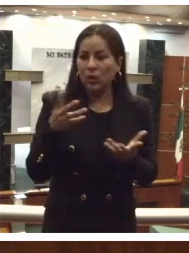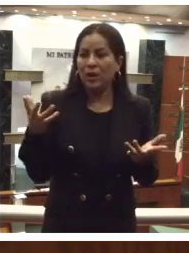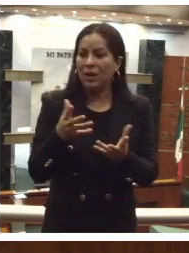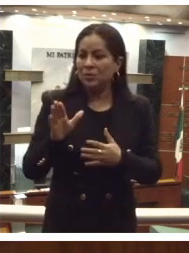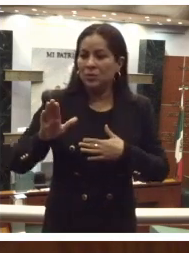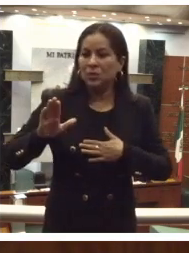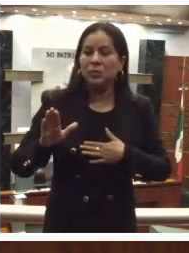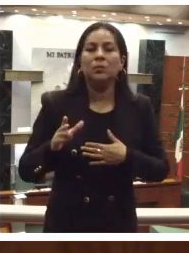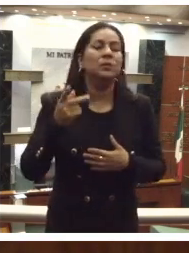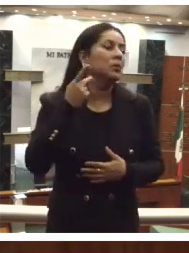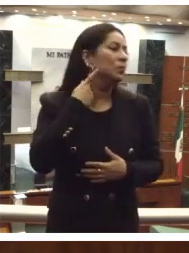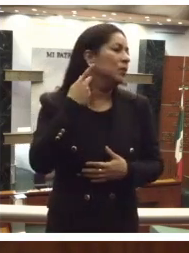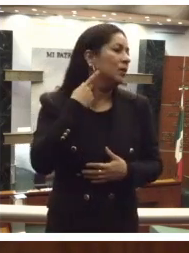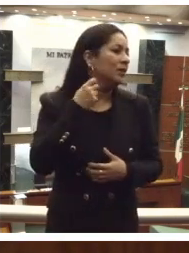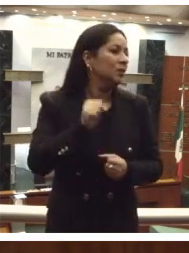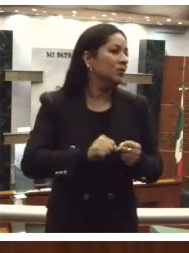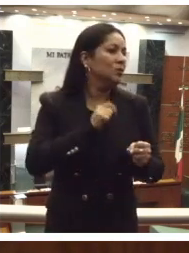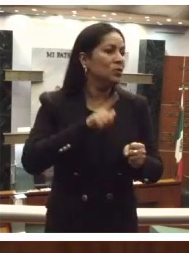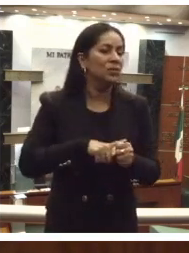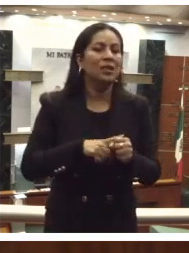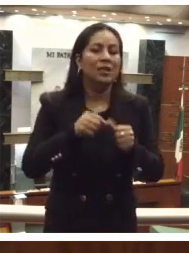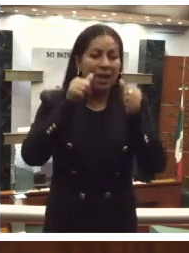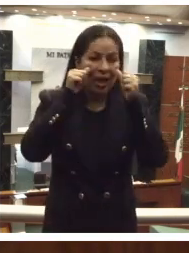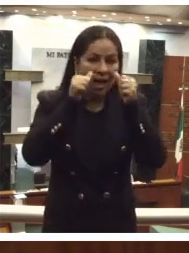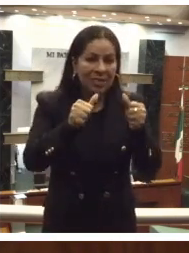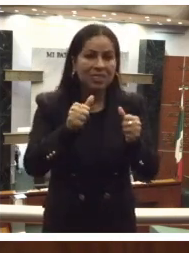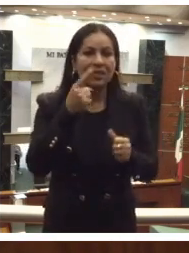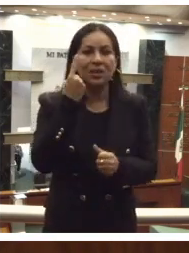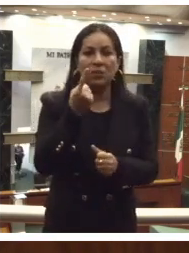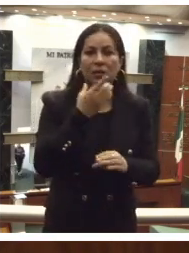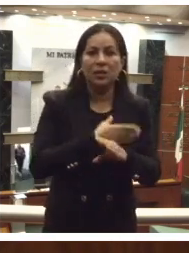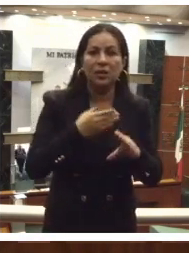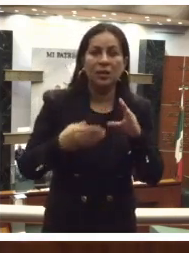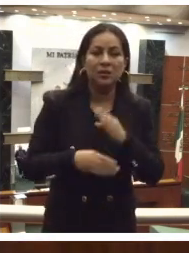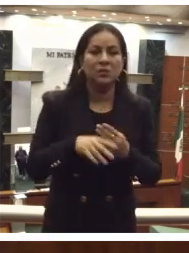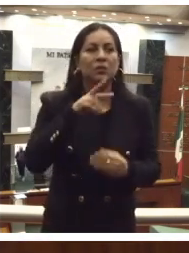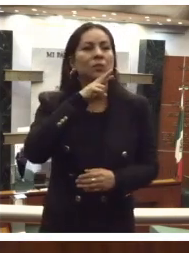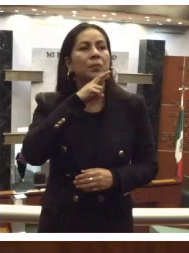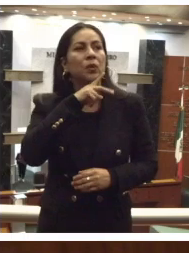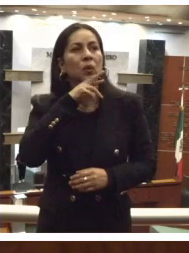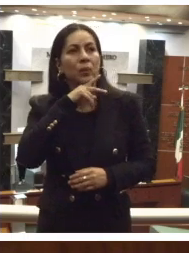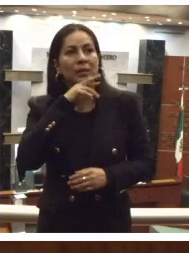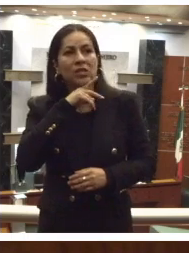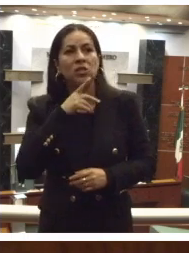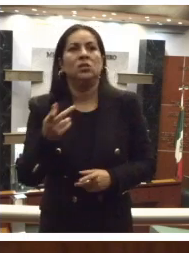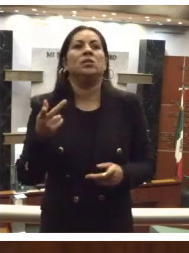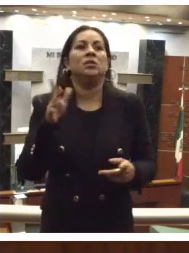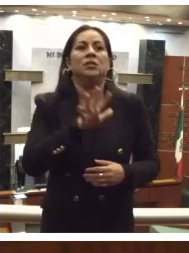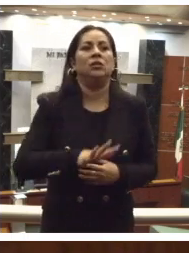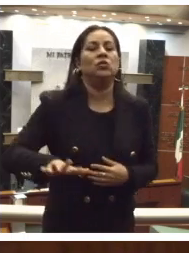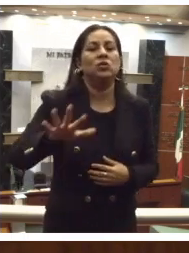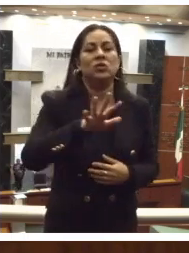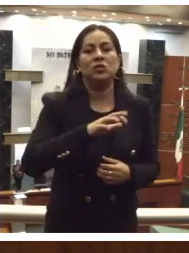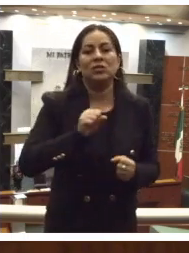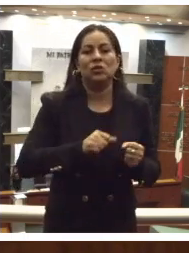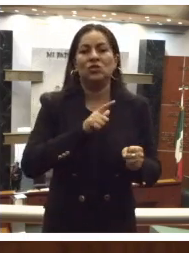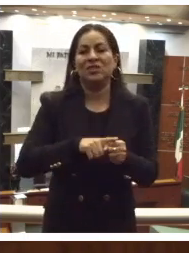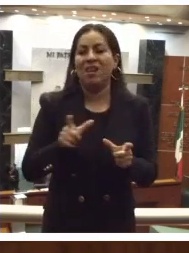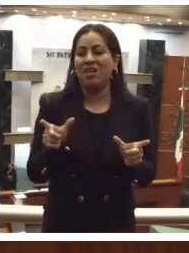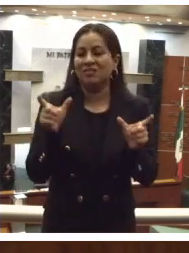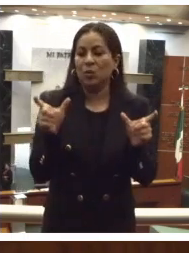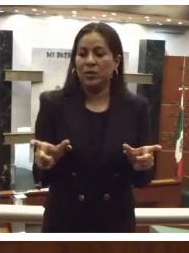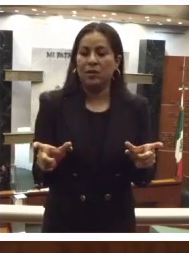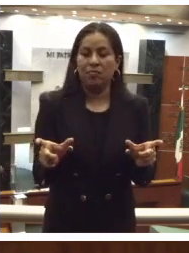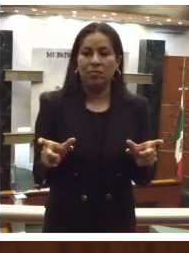el compromiso político y social de atender una de las principales preocupaciones de la sociedad, la